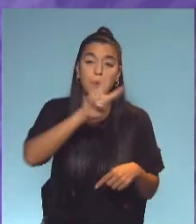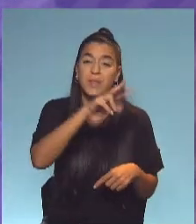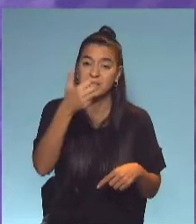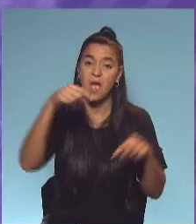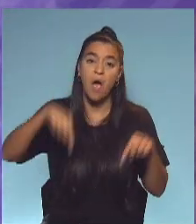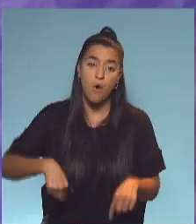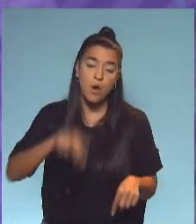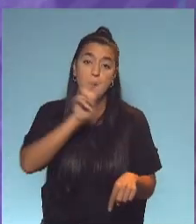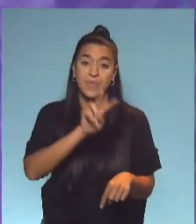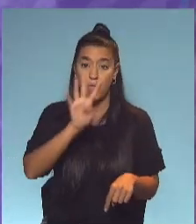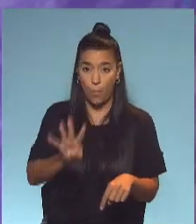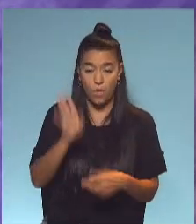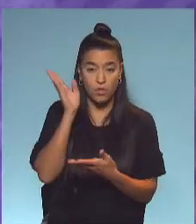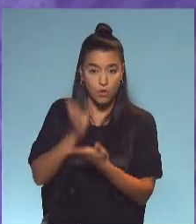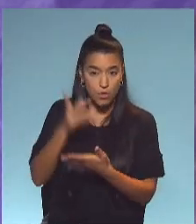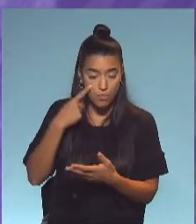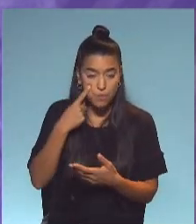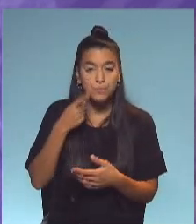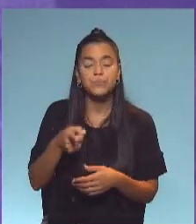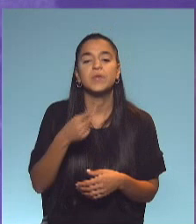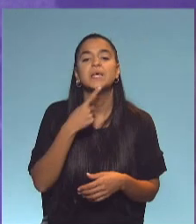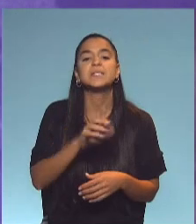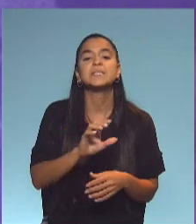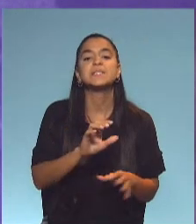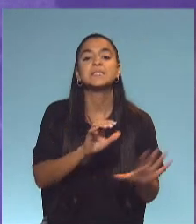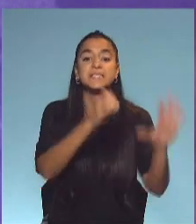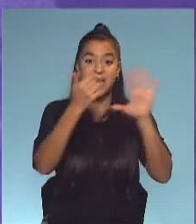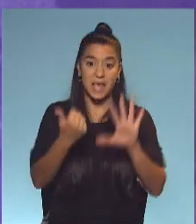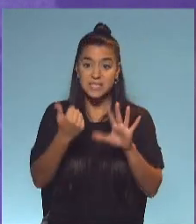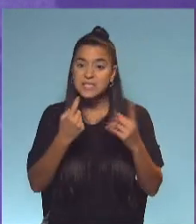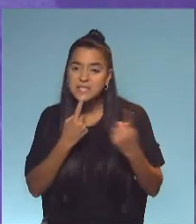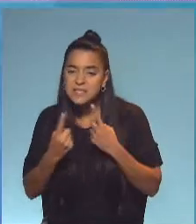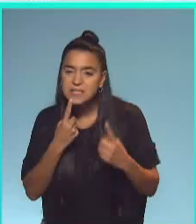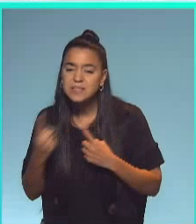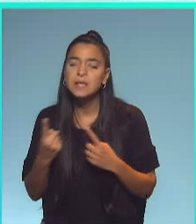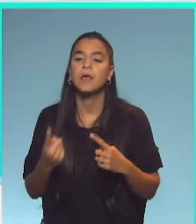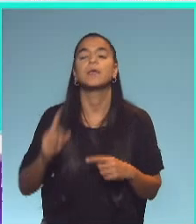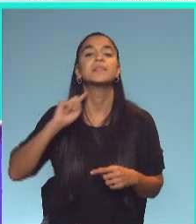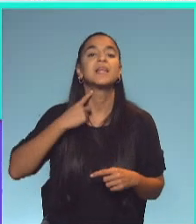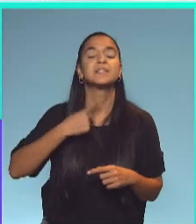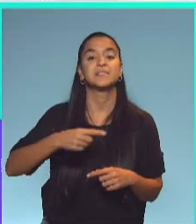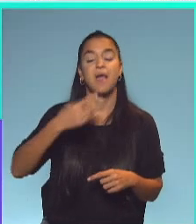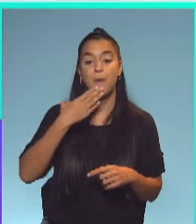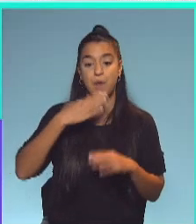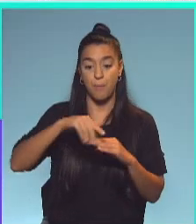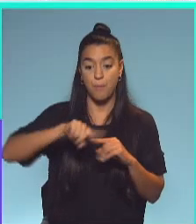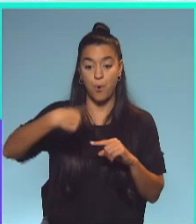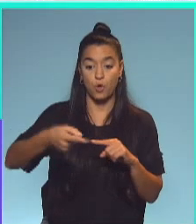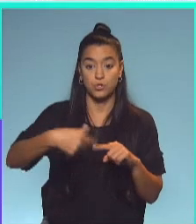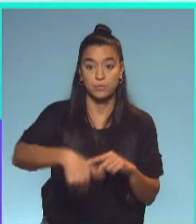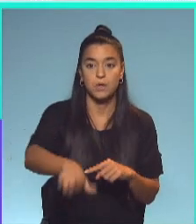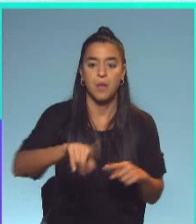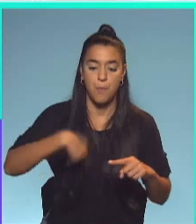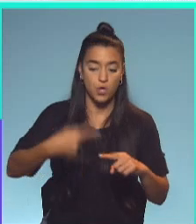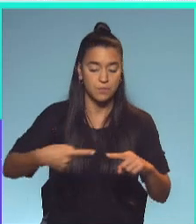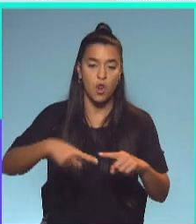ahora quedan 24, 6 serán indagados a partir del 13 de abril próximo, es decir, la semana, no esta